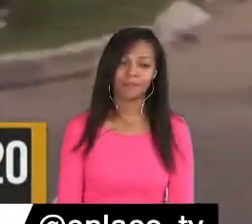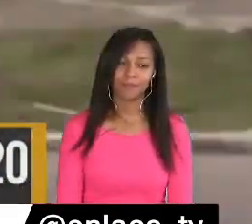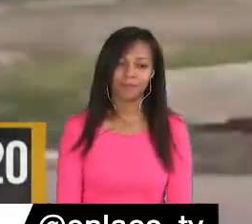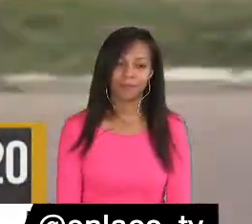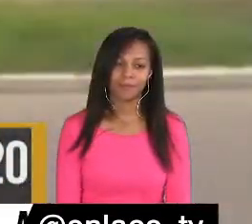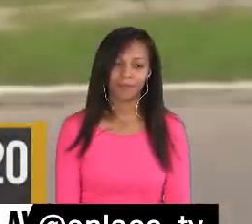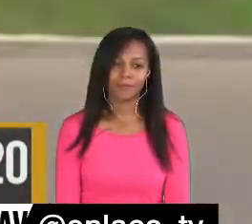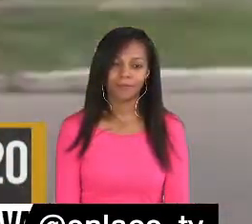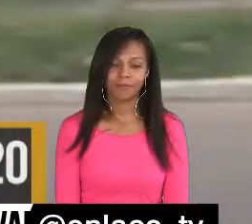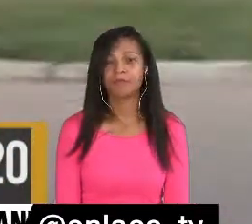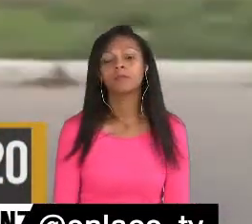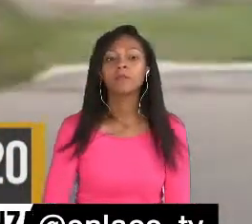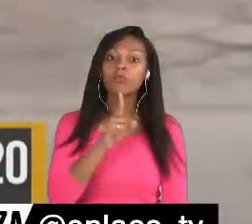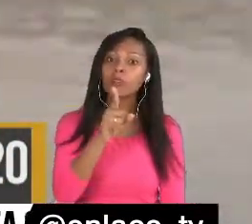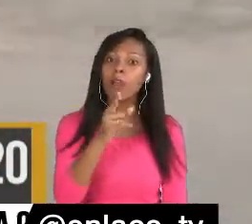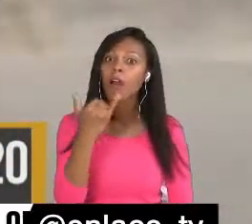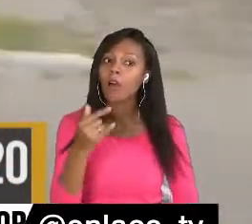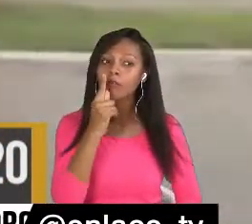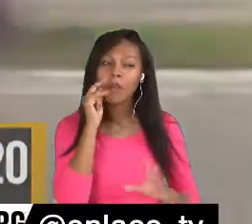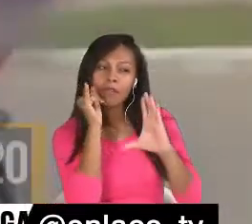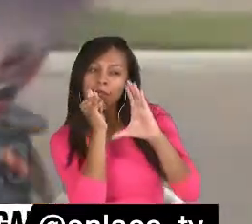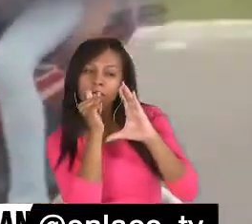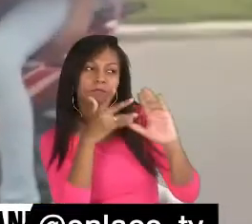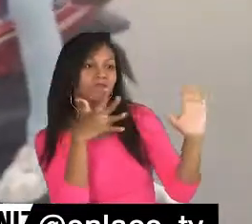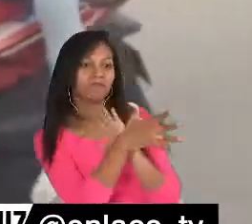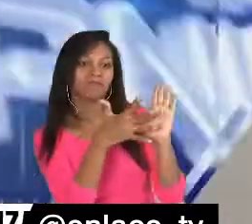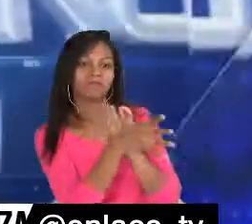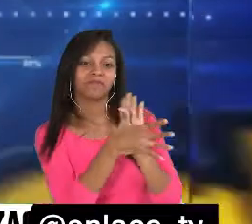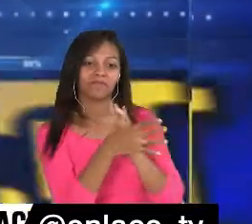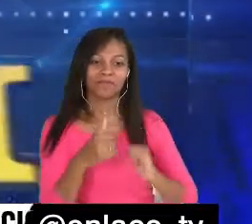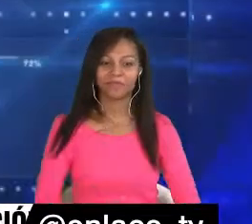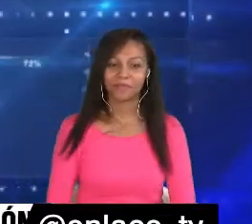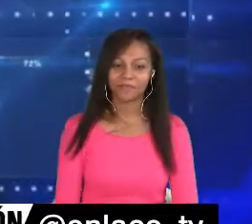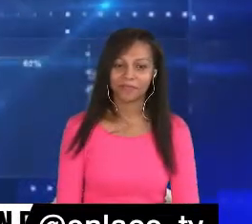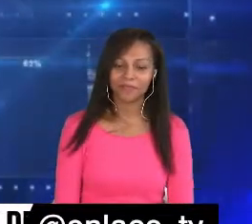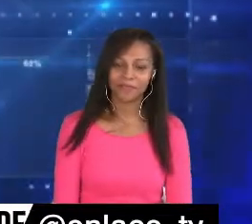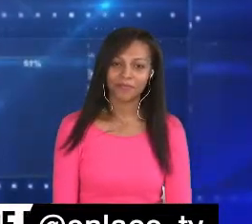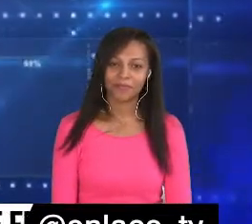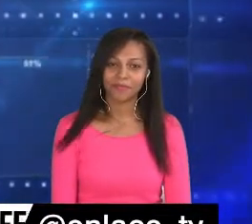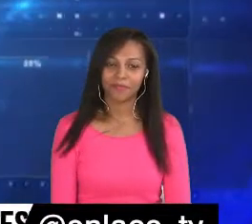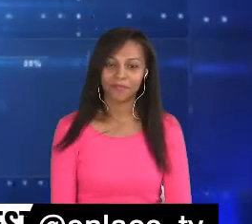322-305-2920. Recuerde que usted ahora es nuestro reportero ciudadano.